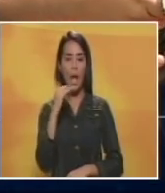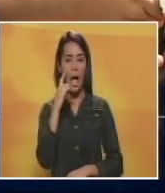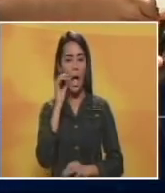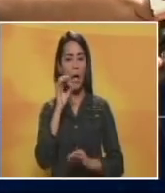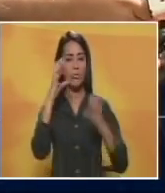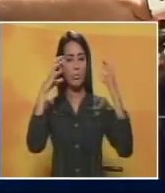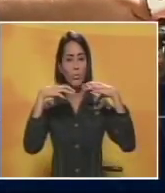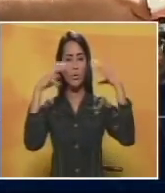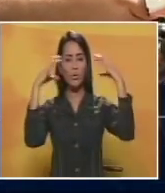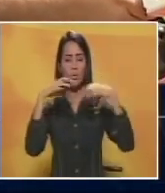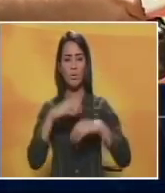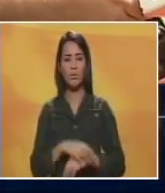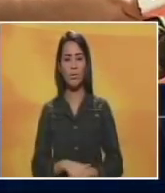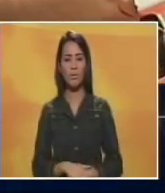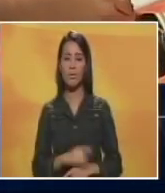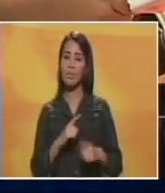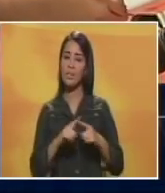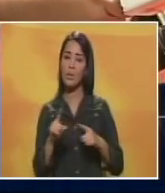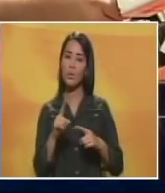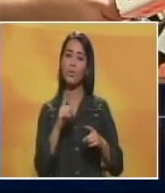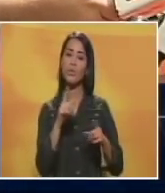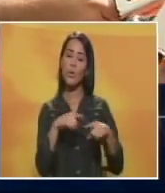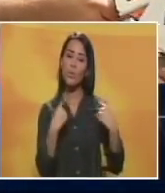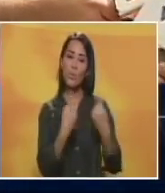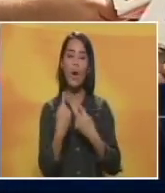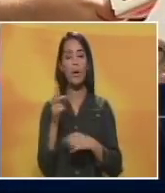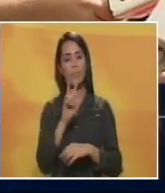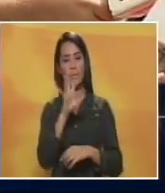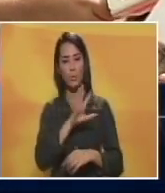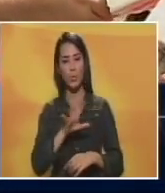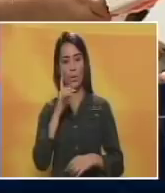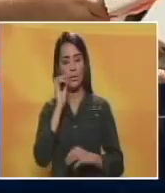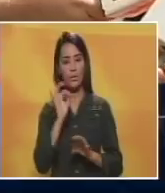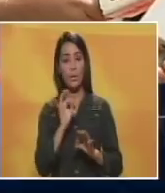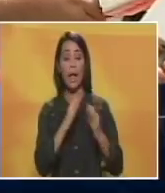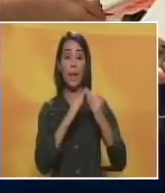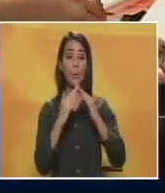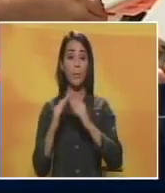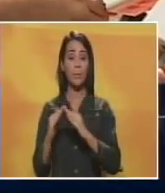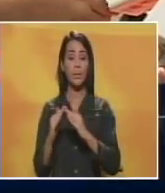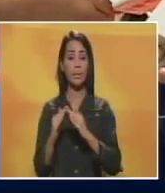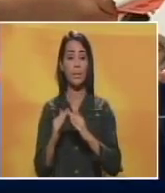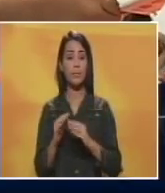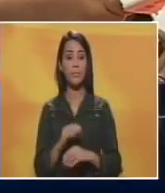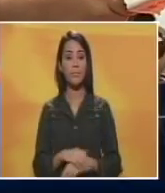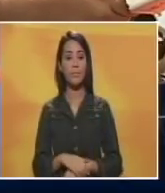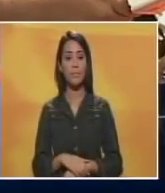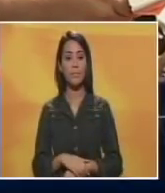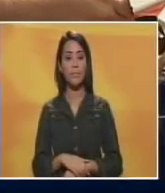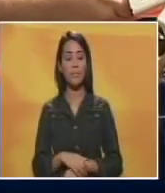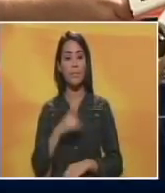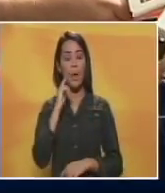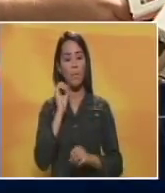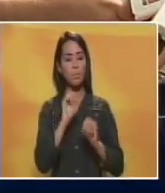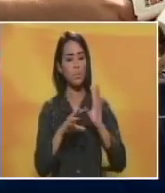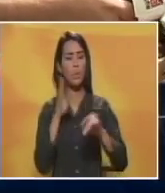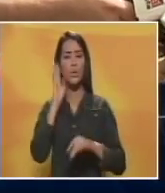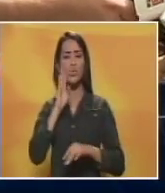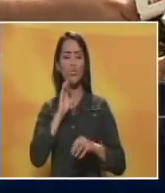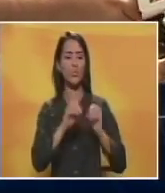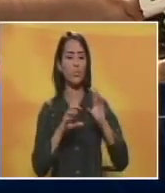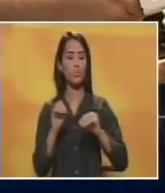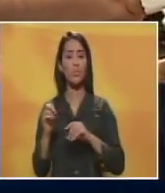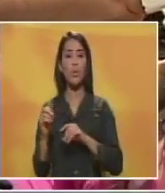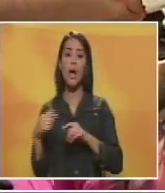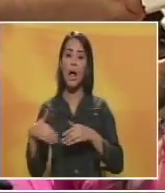lluvias, al igual que en otras partes del país. La recomendación, por supuesto, fue a las comunidades evitar lanzar desechos hacia las